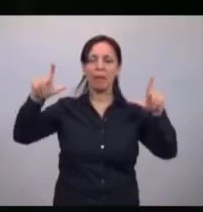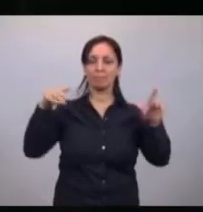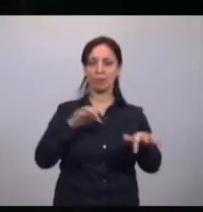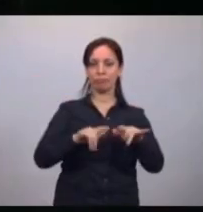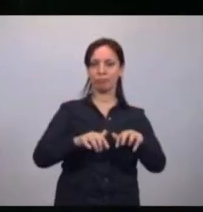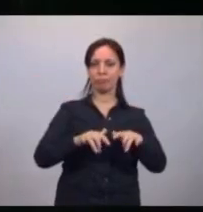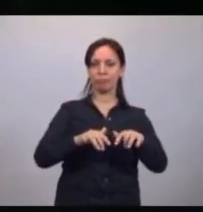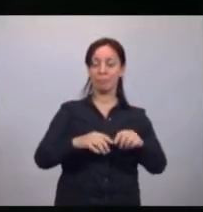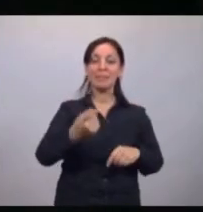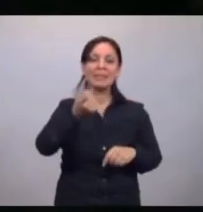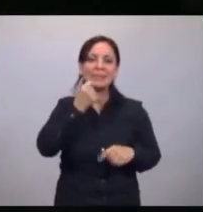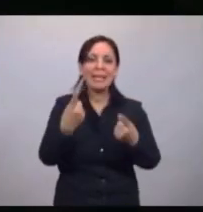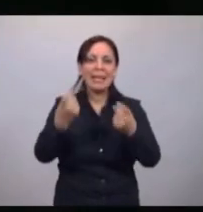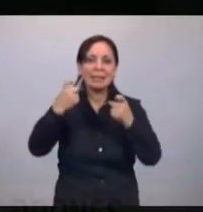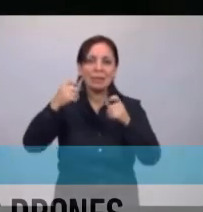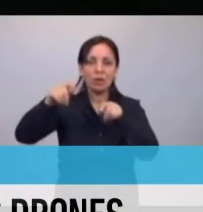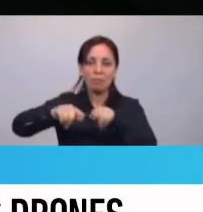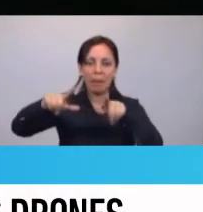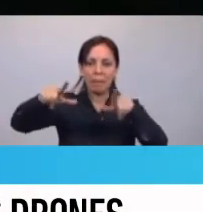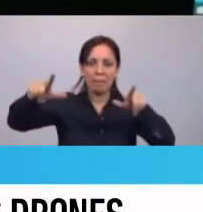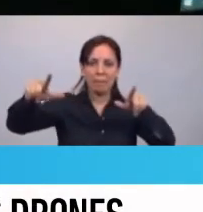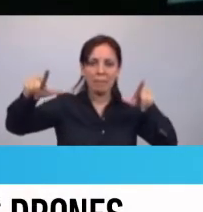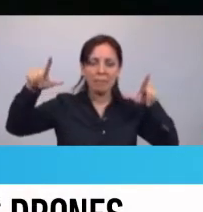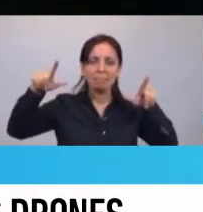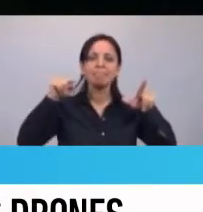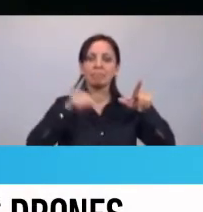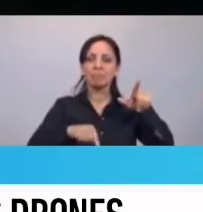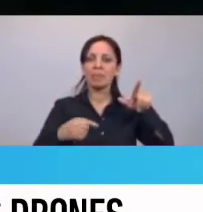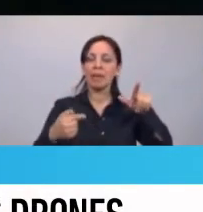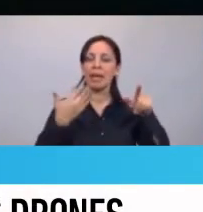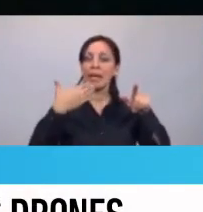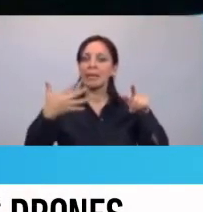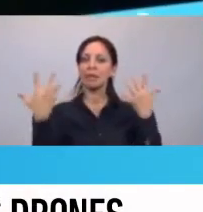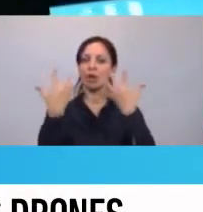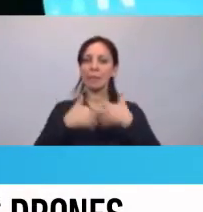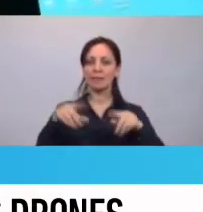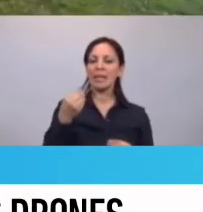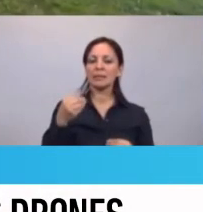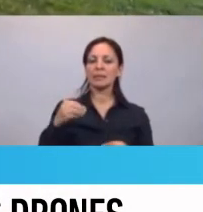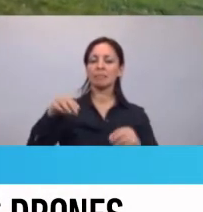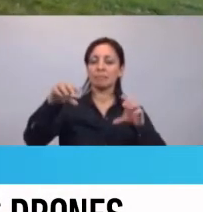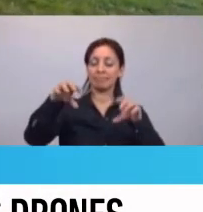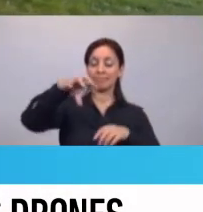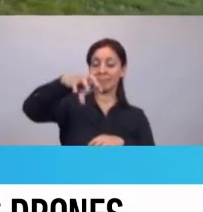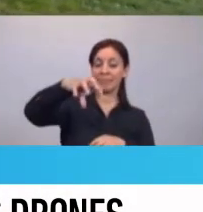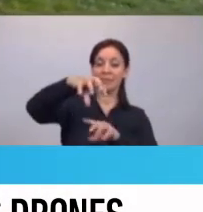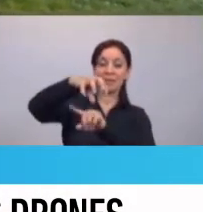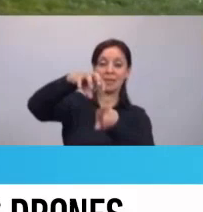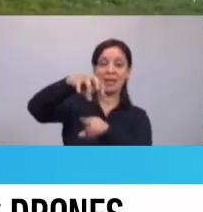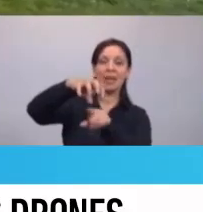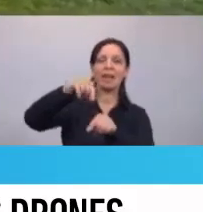si necesitamos acercar imágenes digitalmente a través del proceso de computadora se puede hacer tiene una cámara térmica